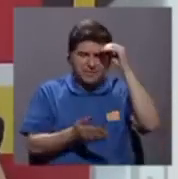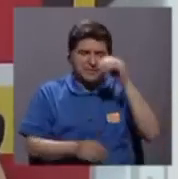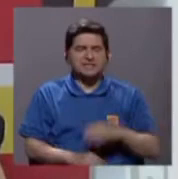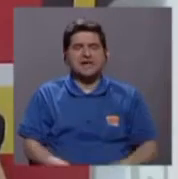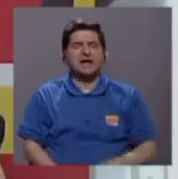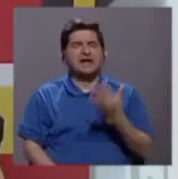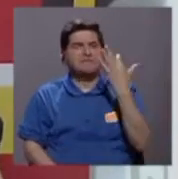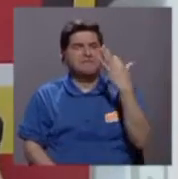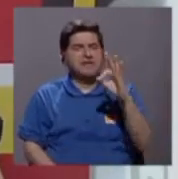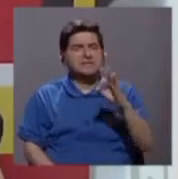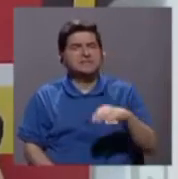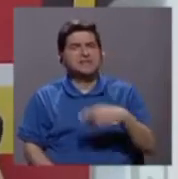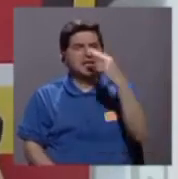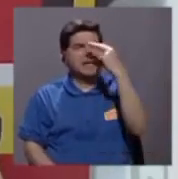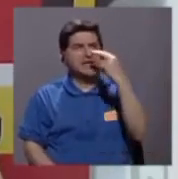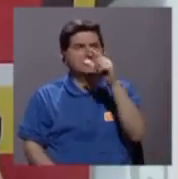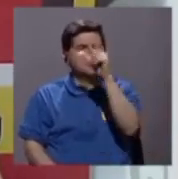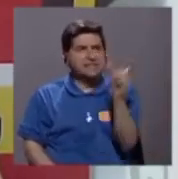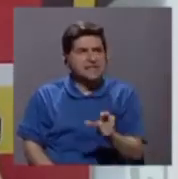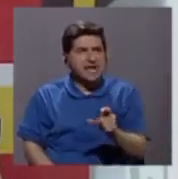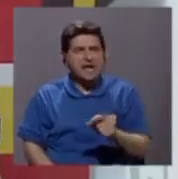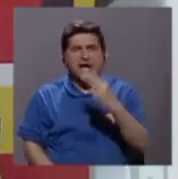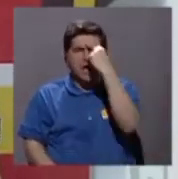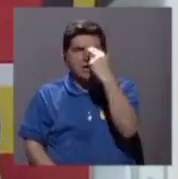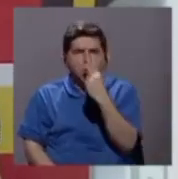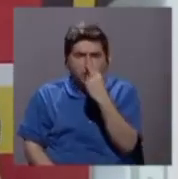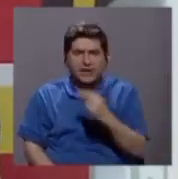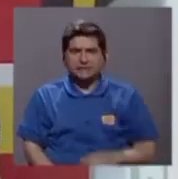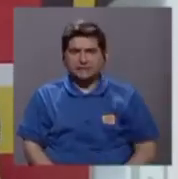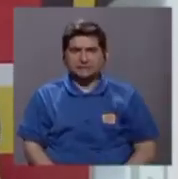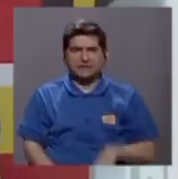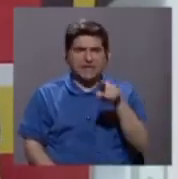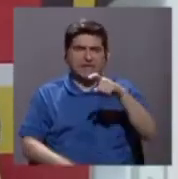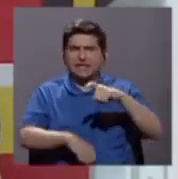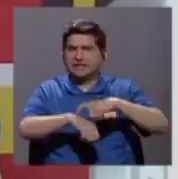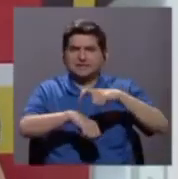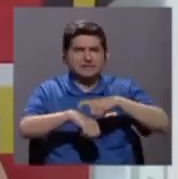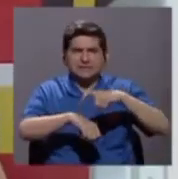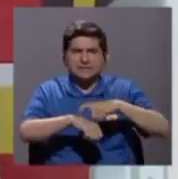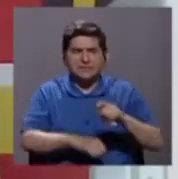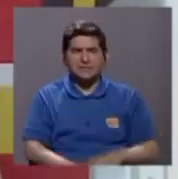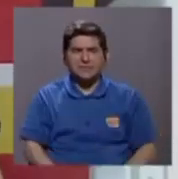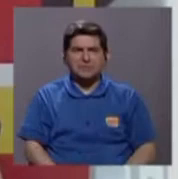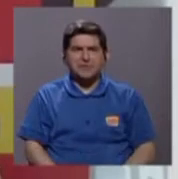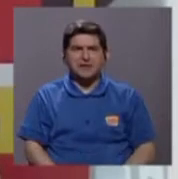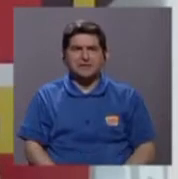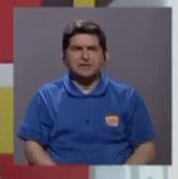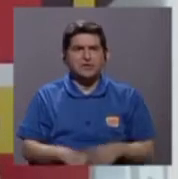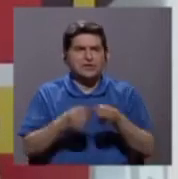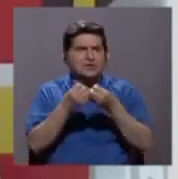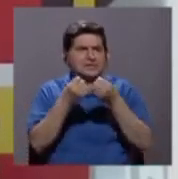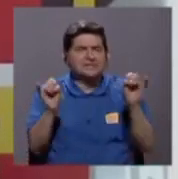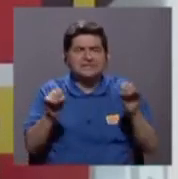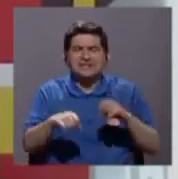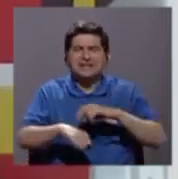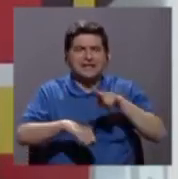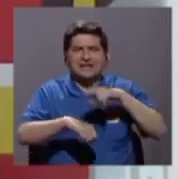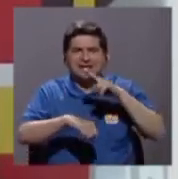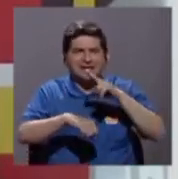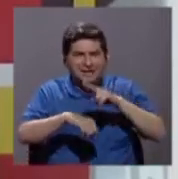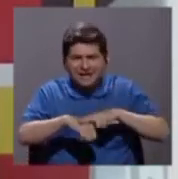latino. Y esos eran en este tiempo no era si, digamos, si nacionalizar como